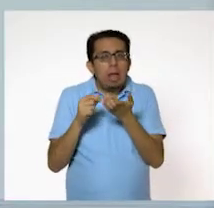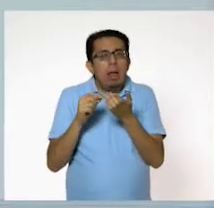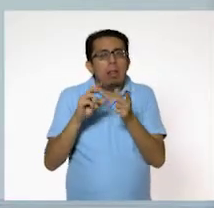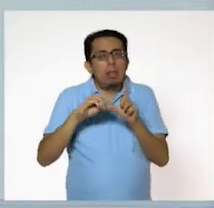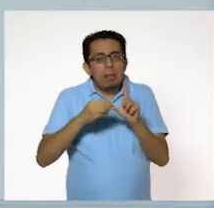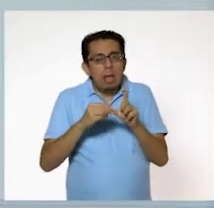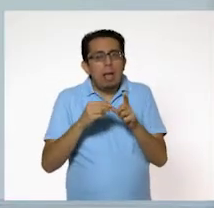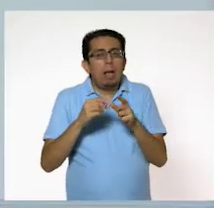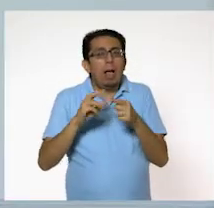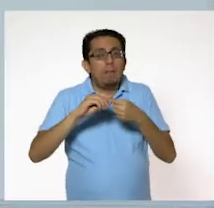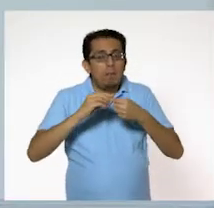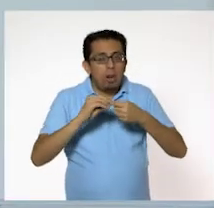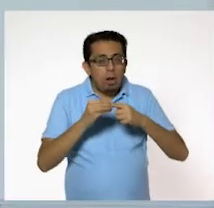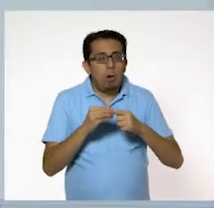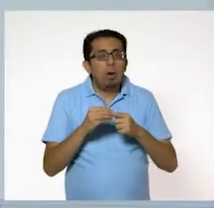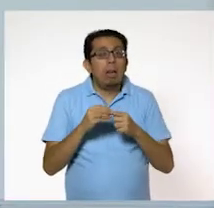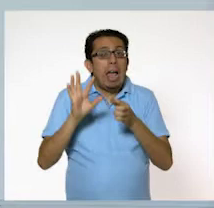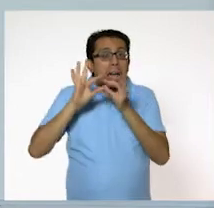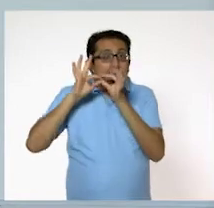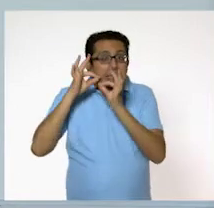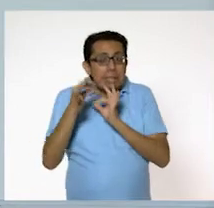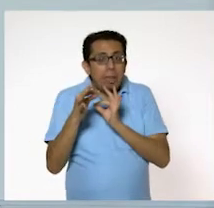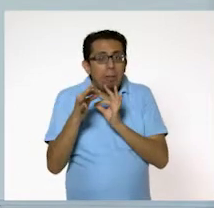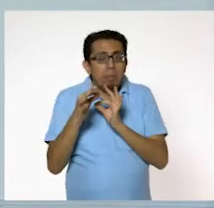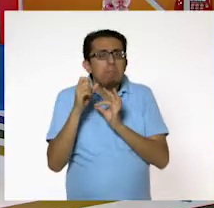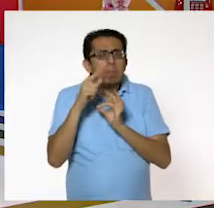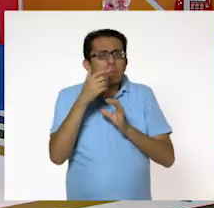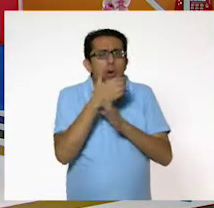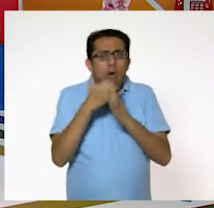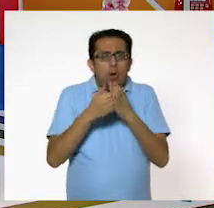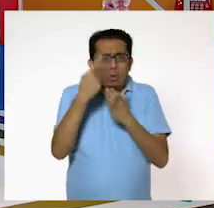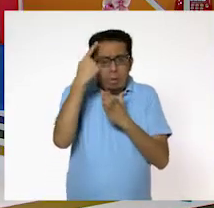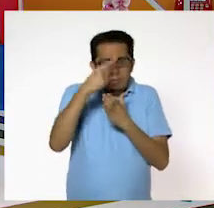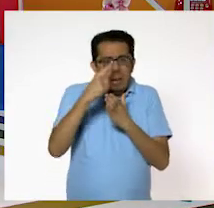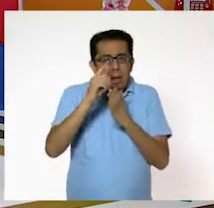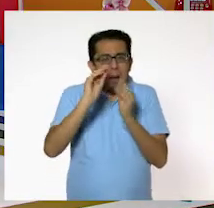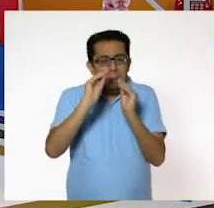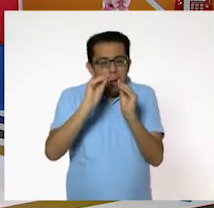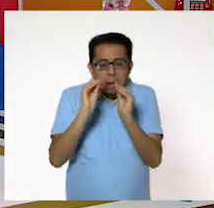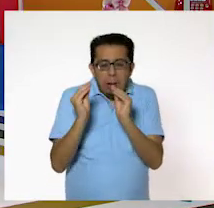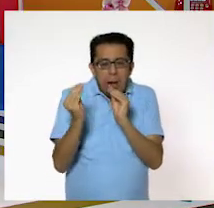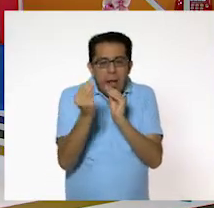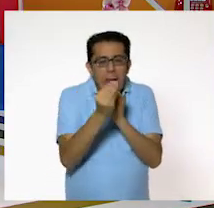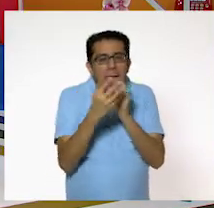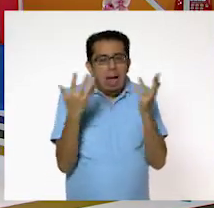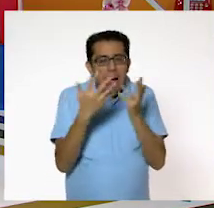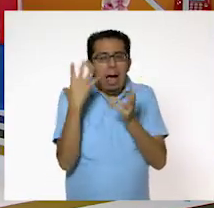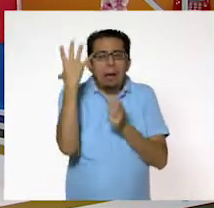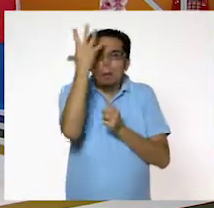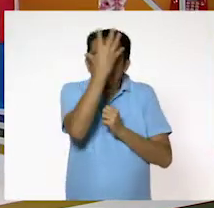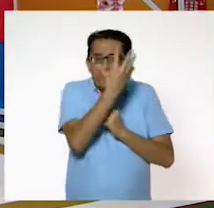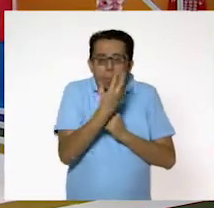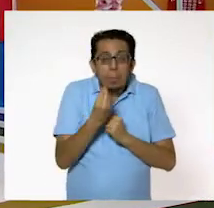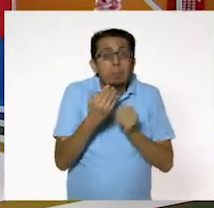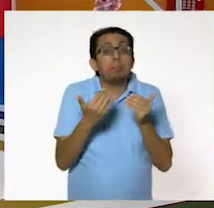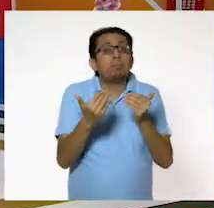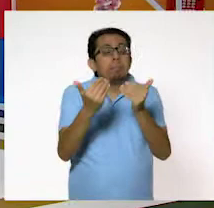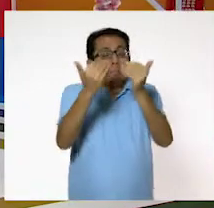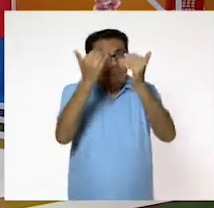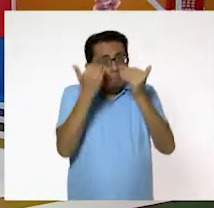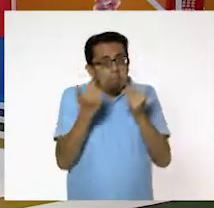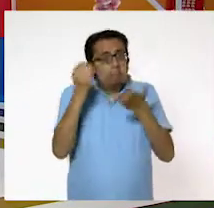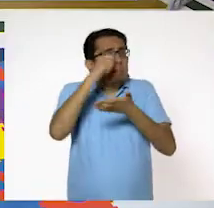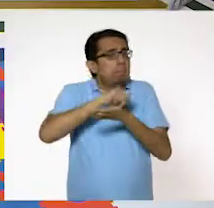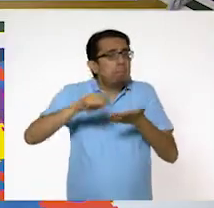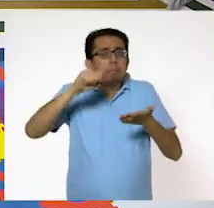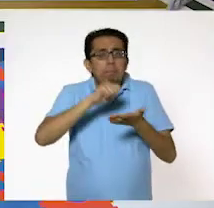tengan en casa, cinta adhesiva y elementos decorativos, ¿de acuerdo? Sí. Ahora, ¿qué sería lo siguiente que tenemos que escribir?